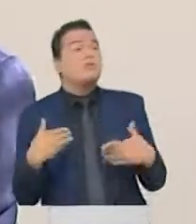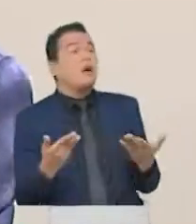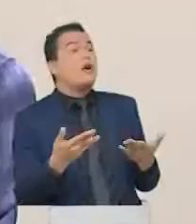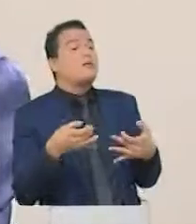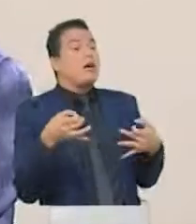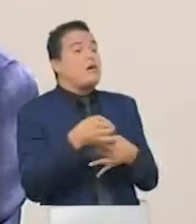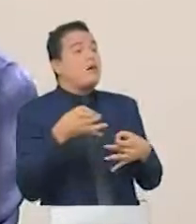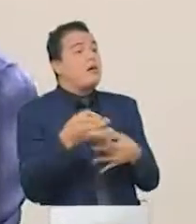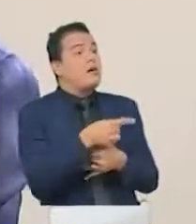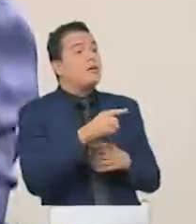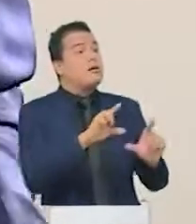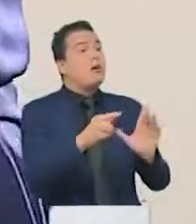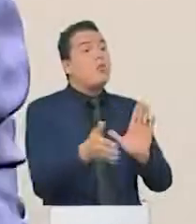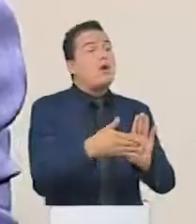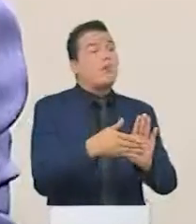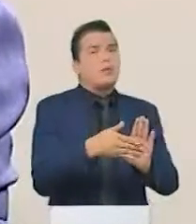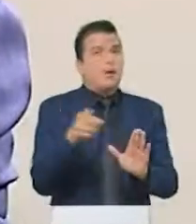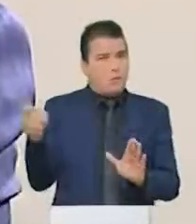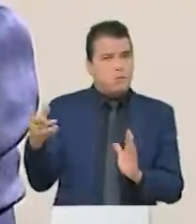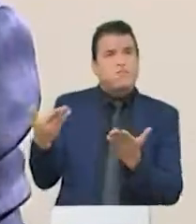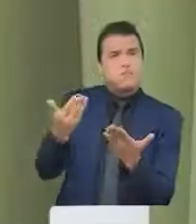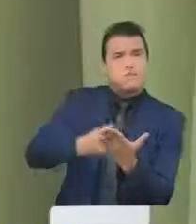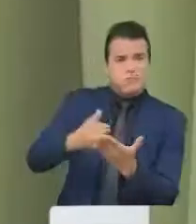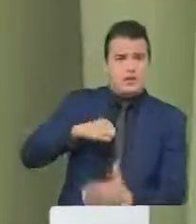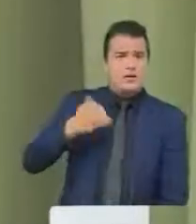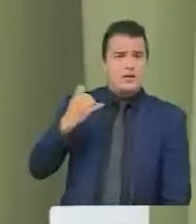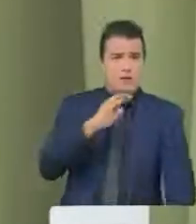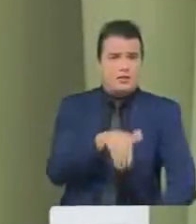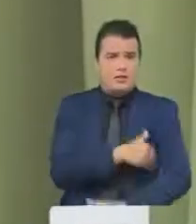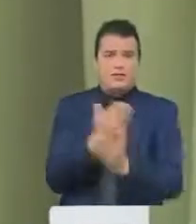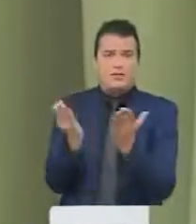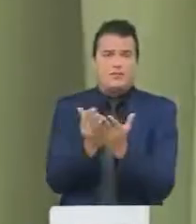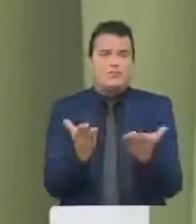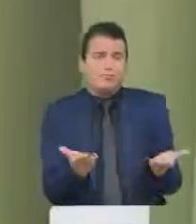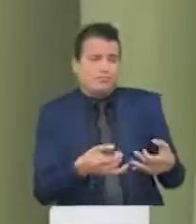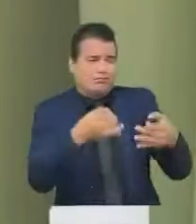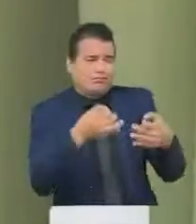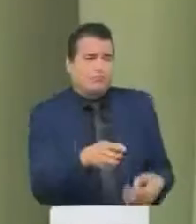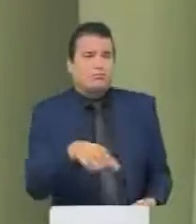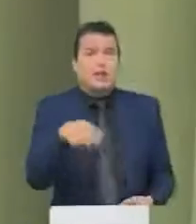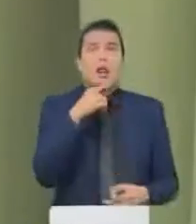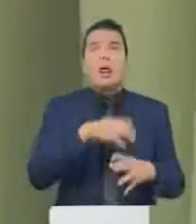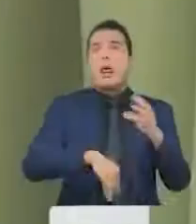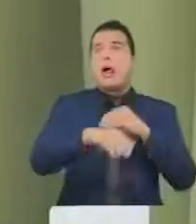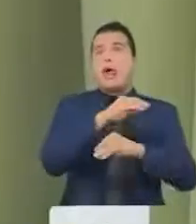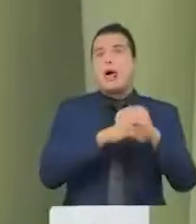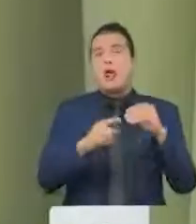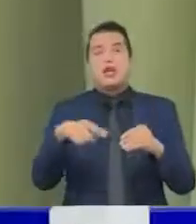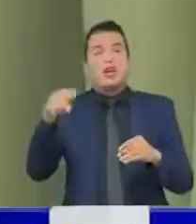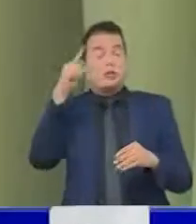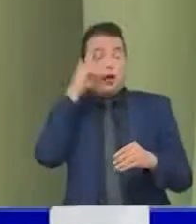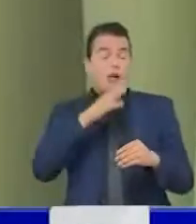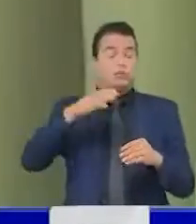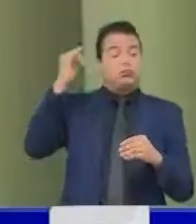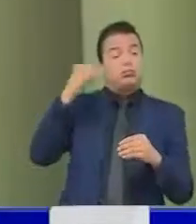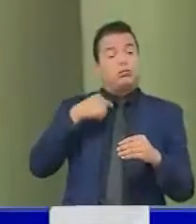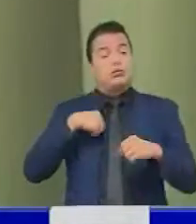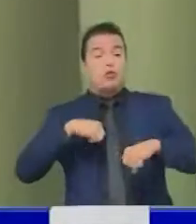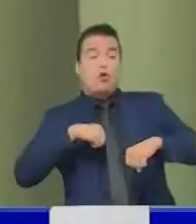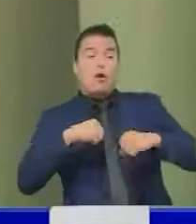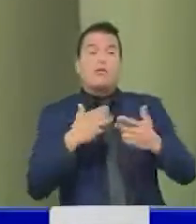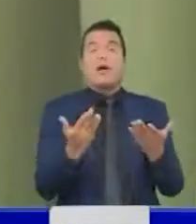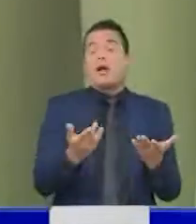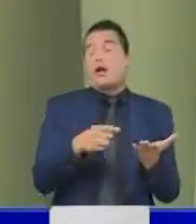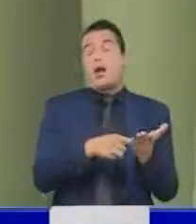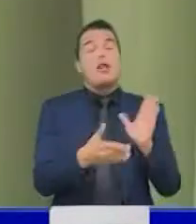pidan convalidaciones de títulos y demás que hay están en el ministerio no hay que ir tan lejos y todas se declaran disque academy constituyendo